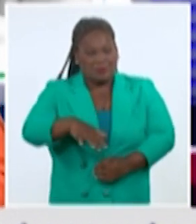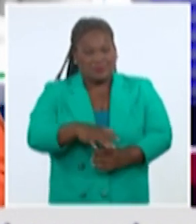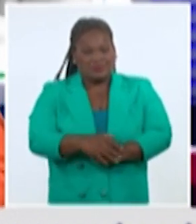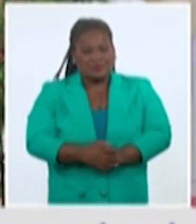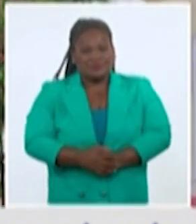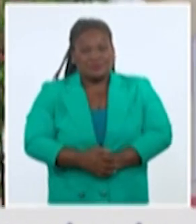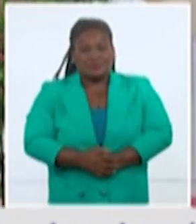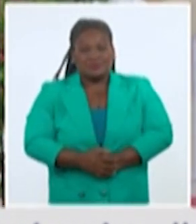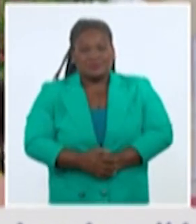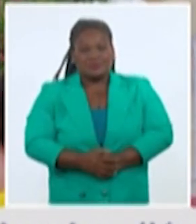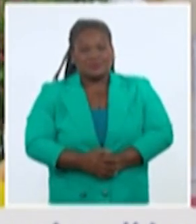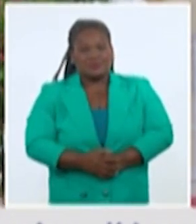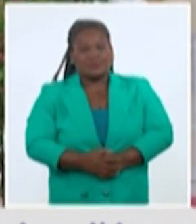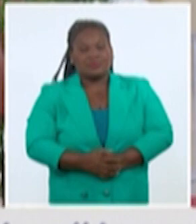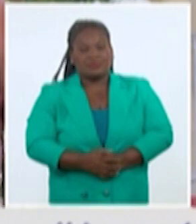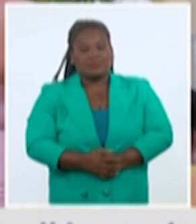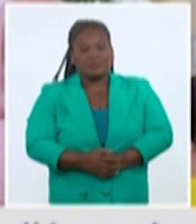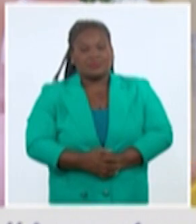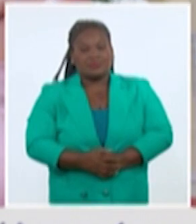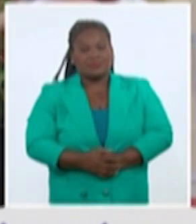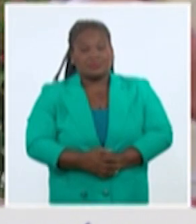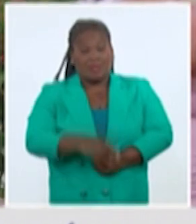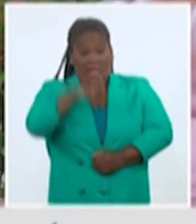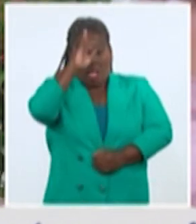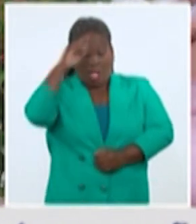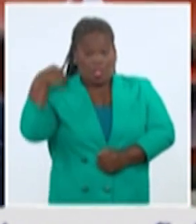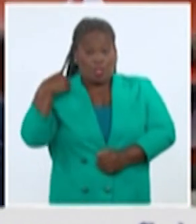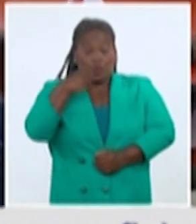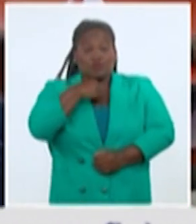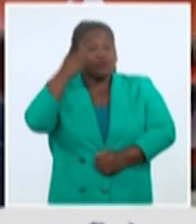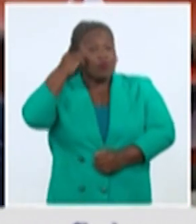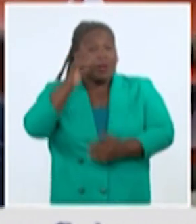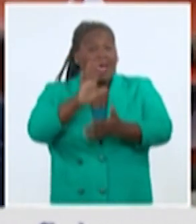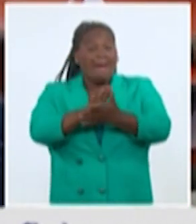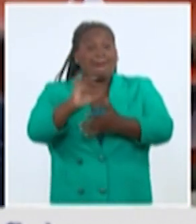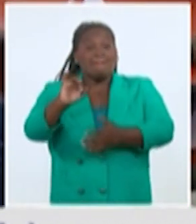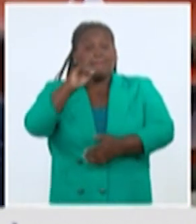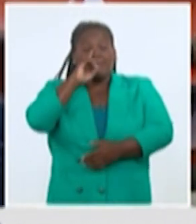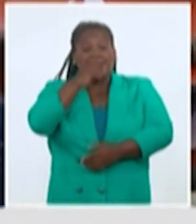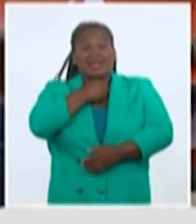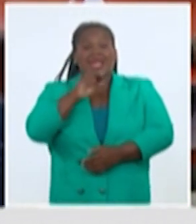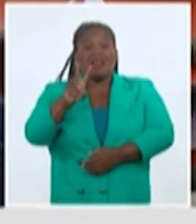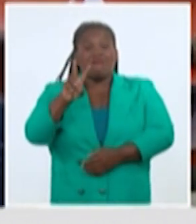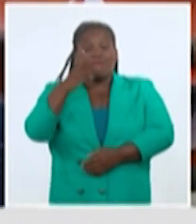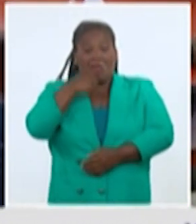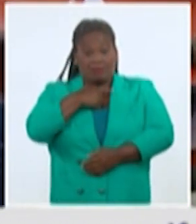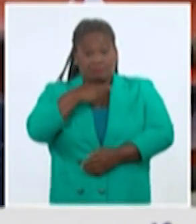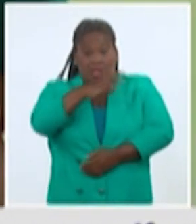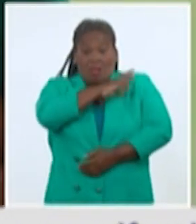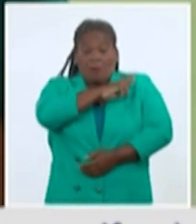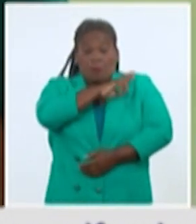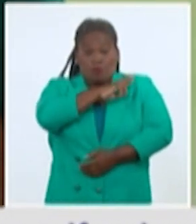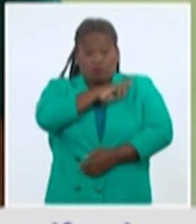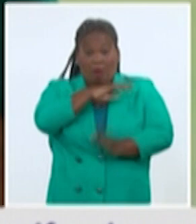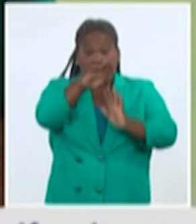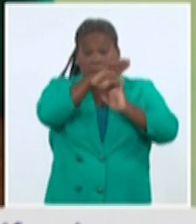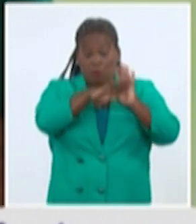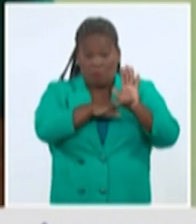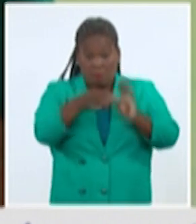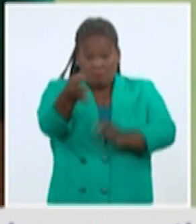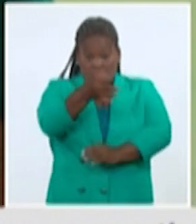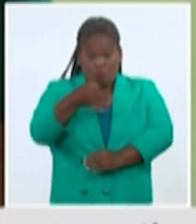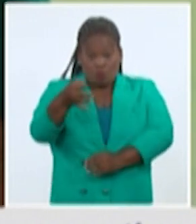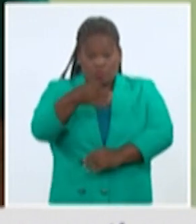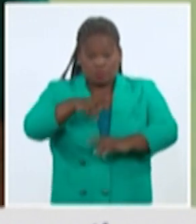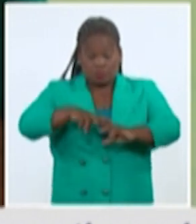detalles. La doctora Minerva Fonseca Escobar, responsable del Programa Nacional de Inmunización en el municipio de